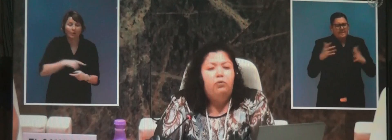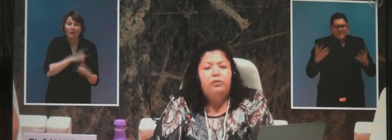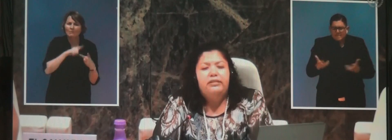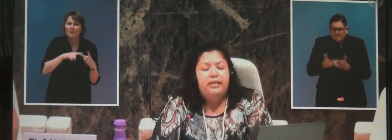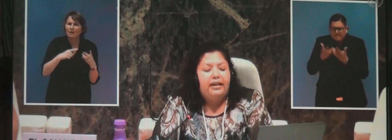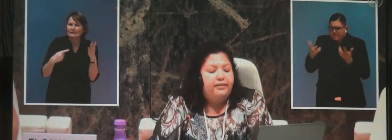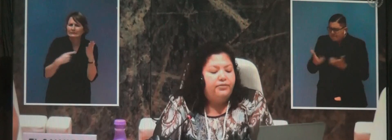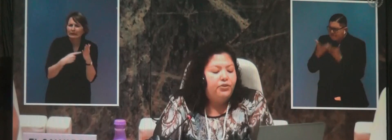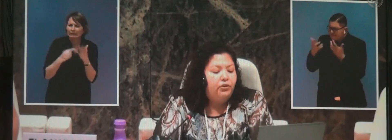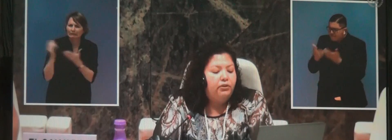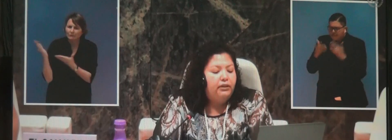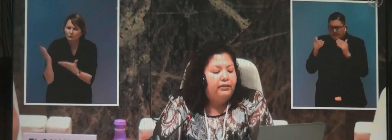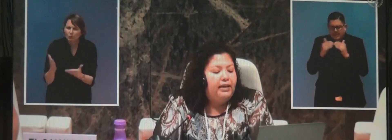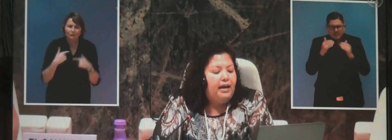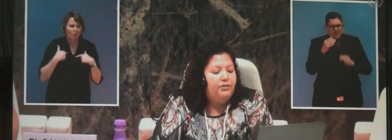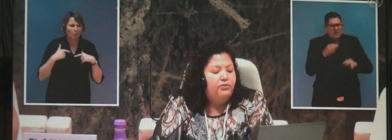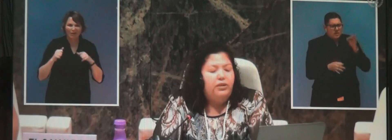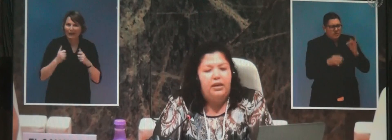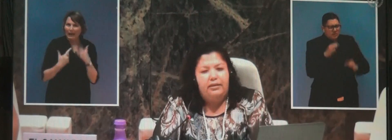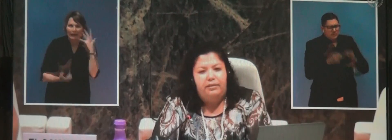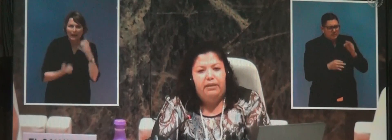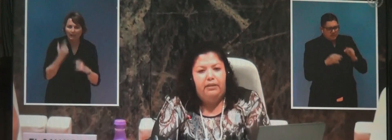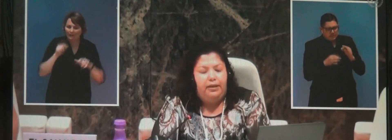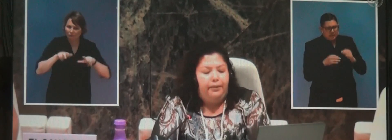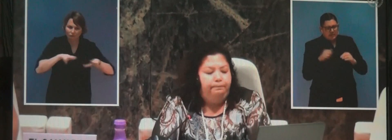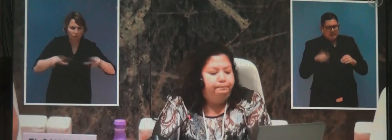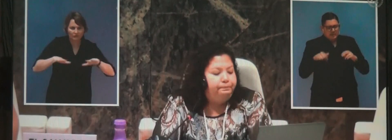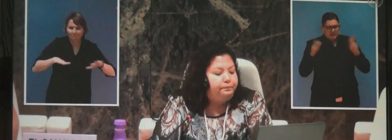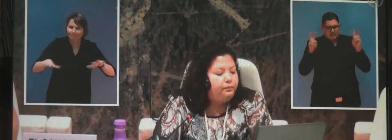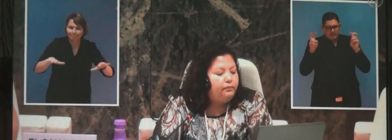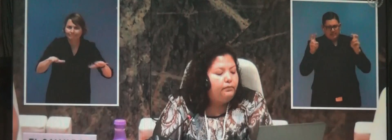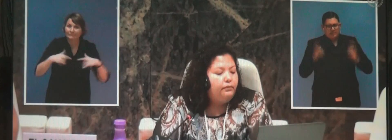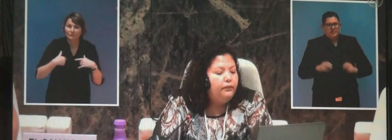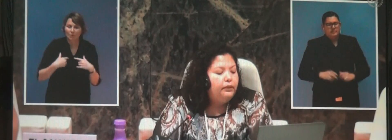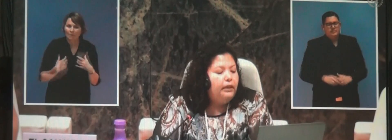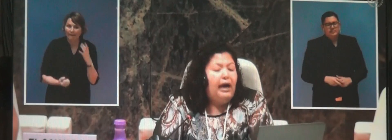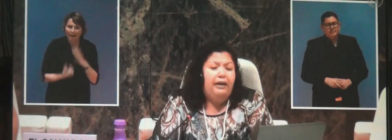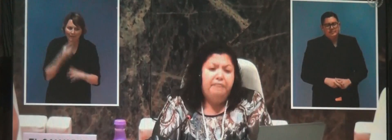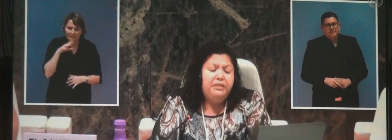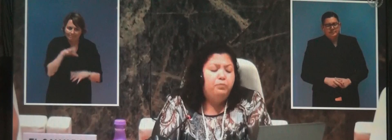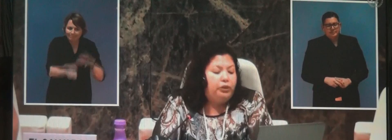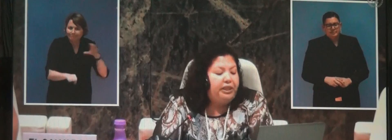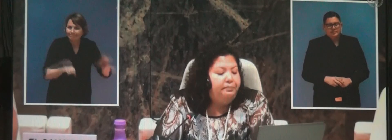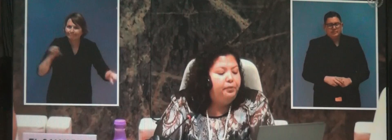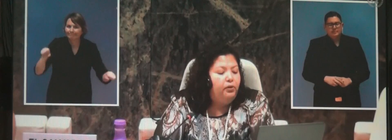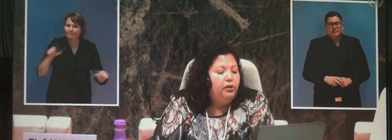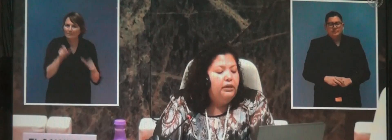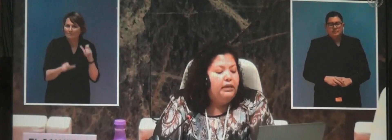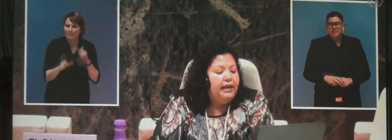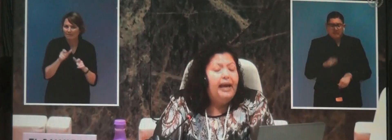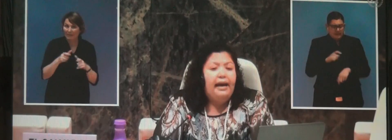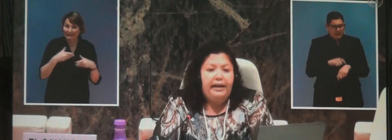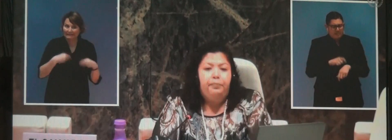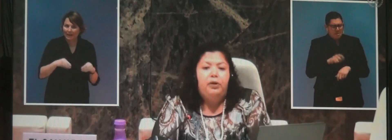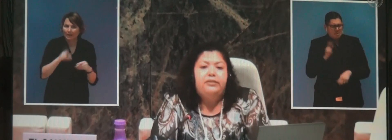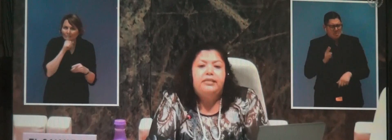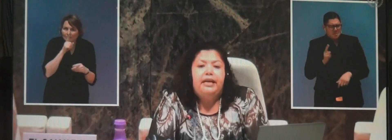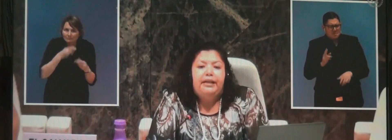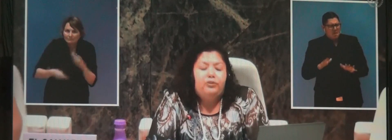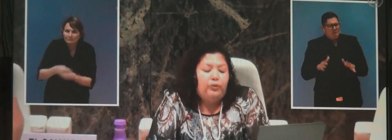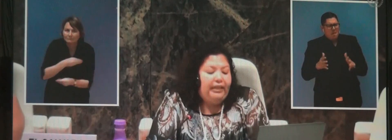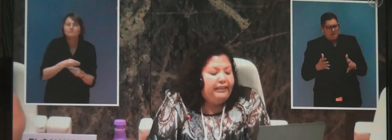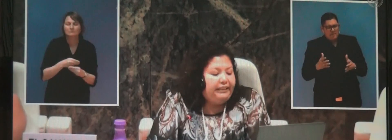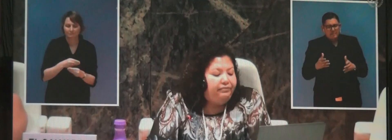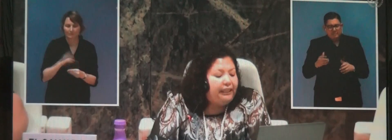y judicialización de casos en esta materia. Al mismo tiempo, crea en la